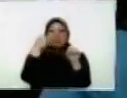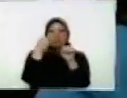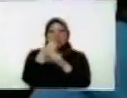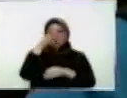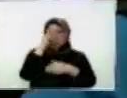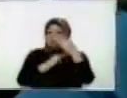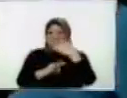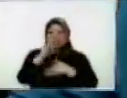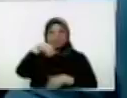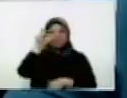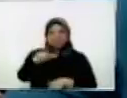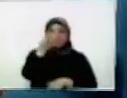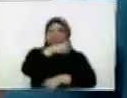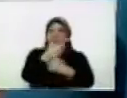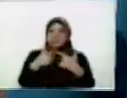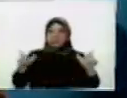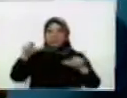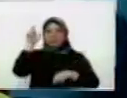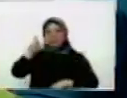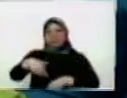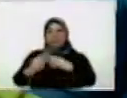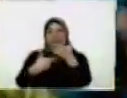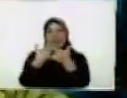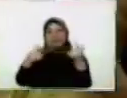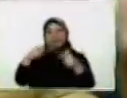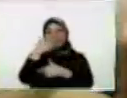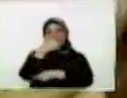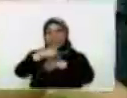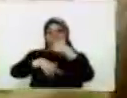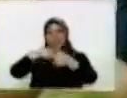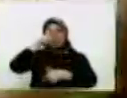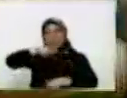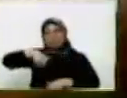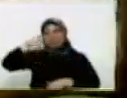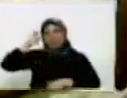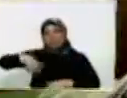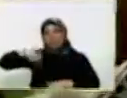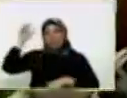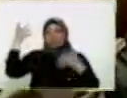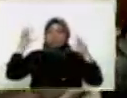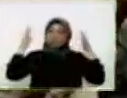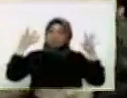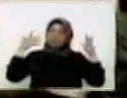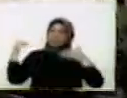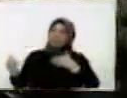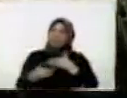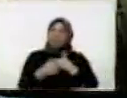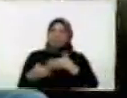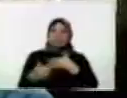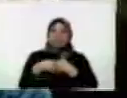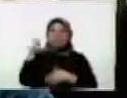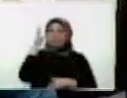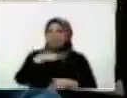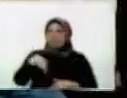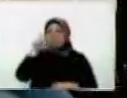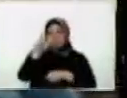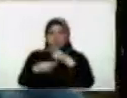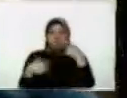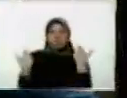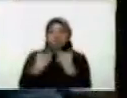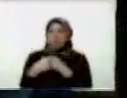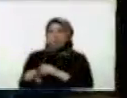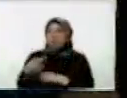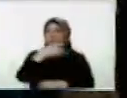firme determinación de un pueblo de ser libre, soberano e independiente. Y hoy, ante esta amenaza, no vale ni un mequetrefe,